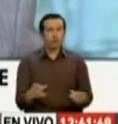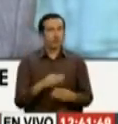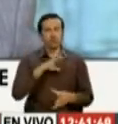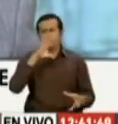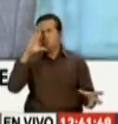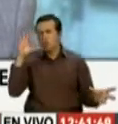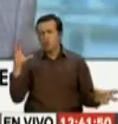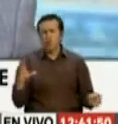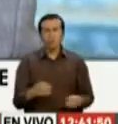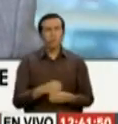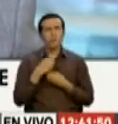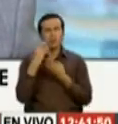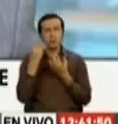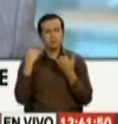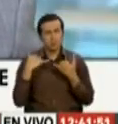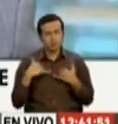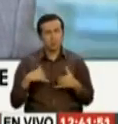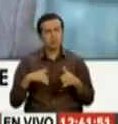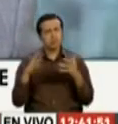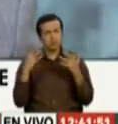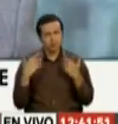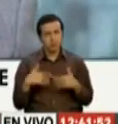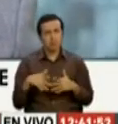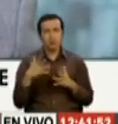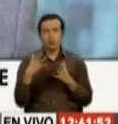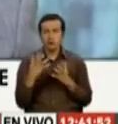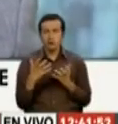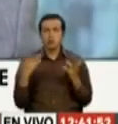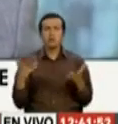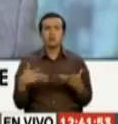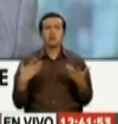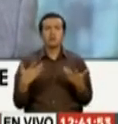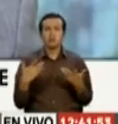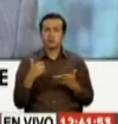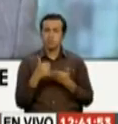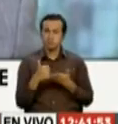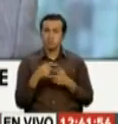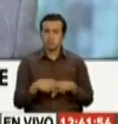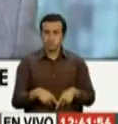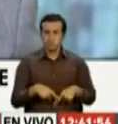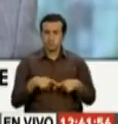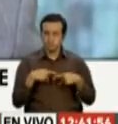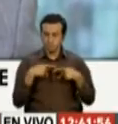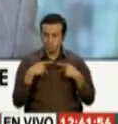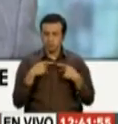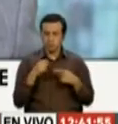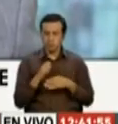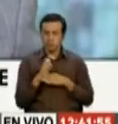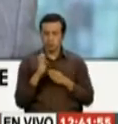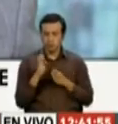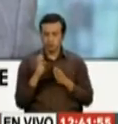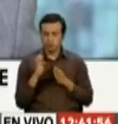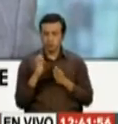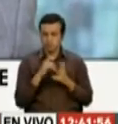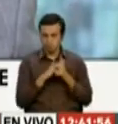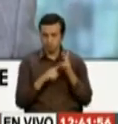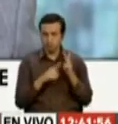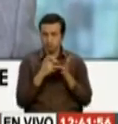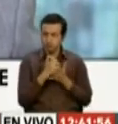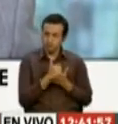los pasos que se siguió para intentar rescatar con vida a nuestros compatriotas.